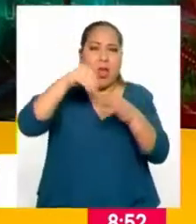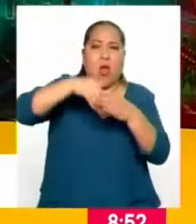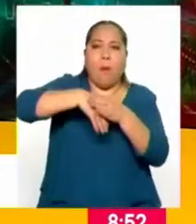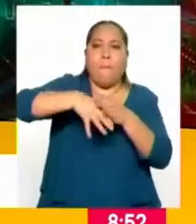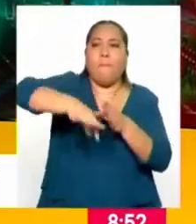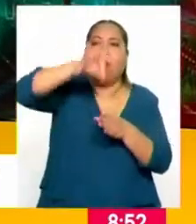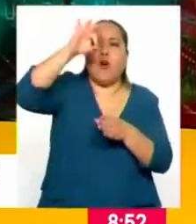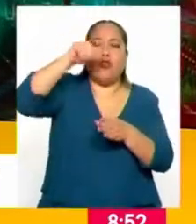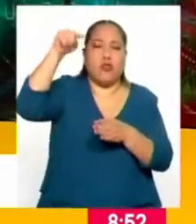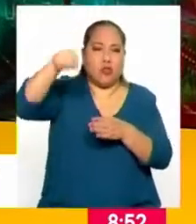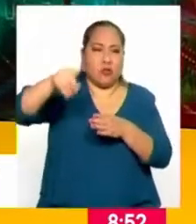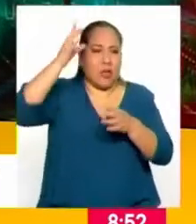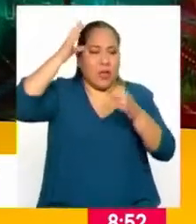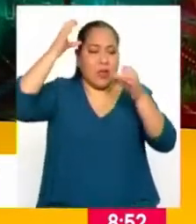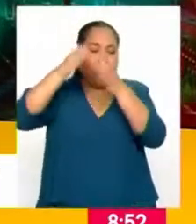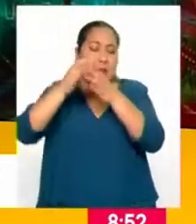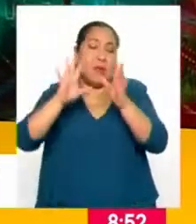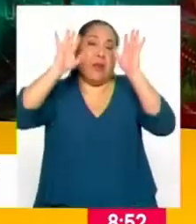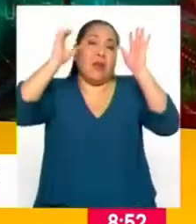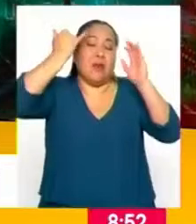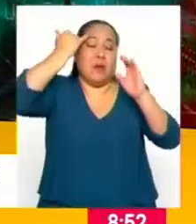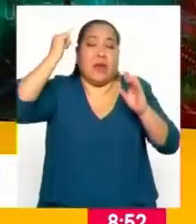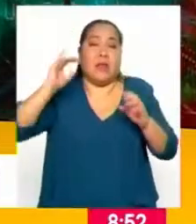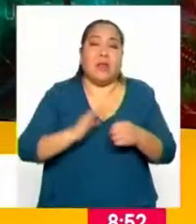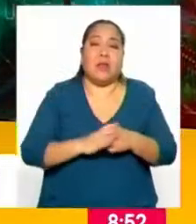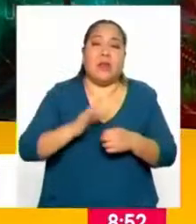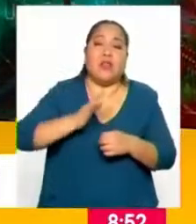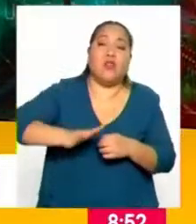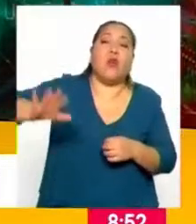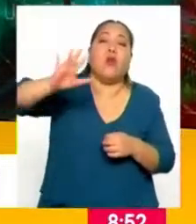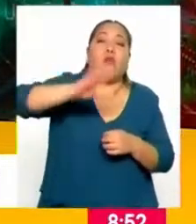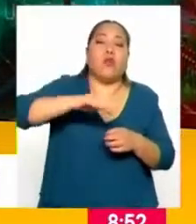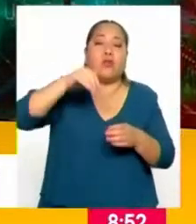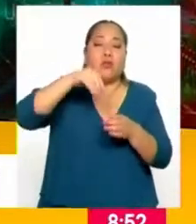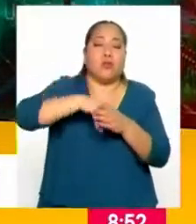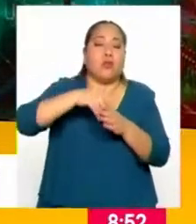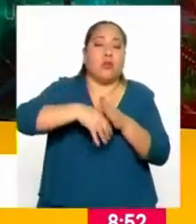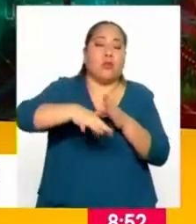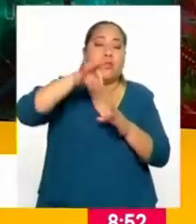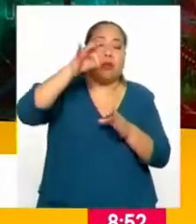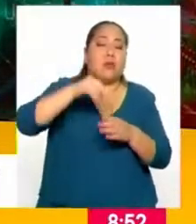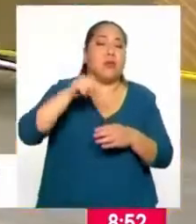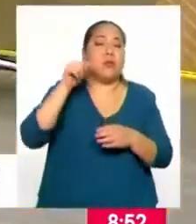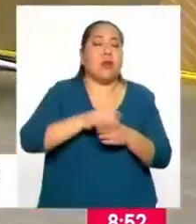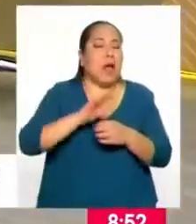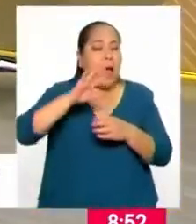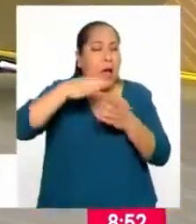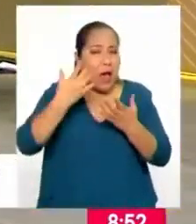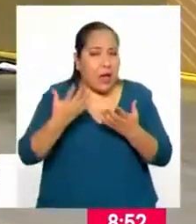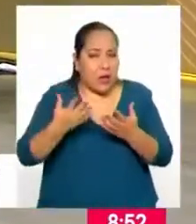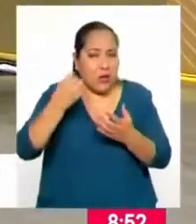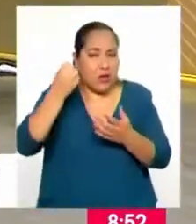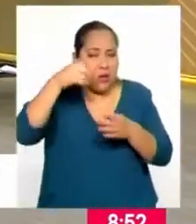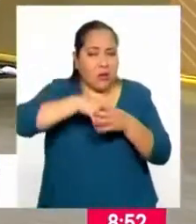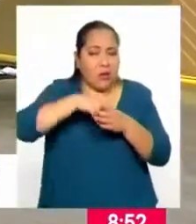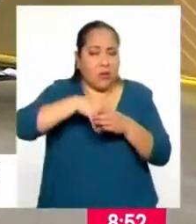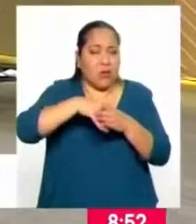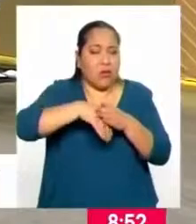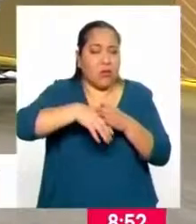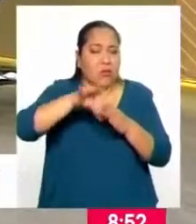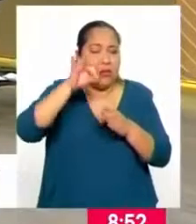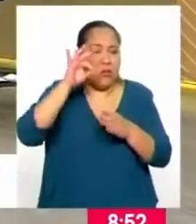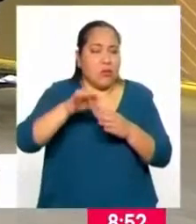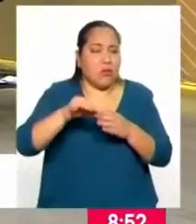si se diera, en el hipotético caso de que esto sucediera, ¿existe alguna vía o alguna salida para resguardar que el